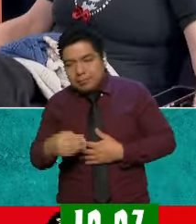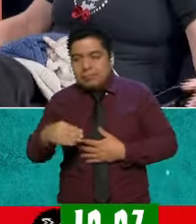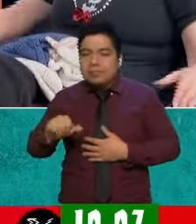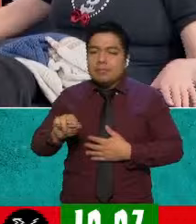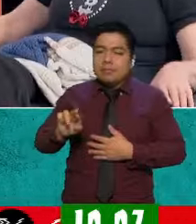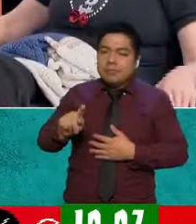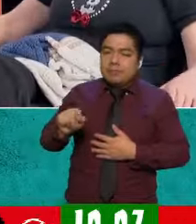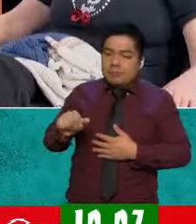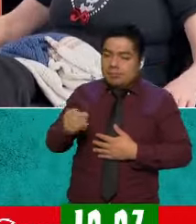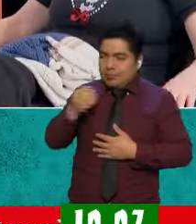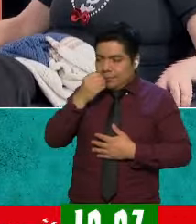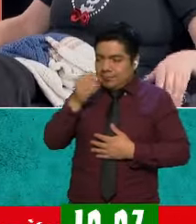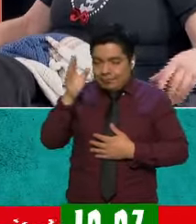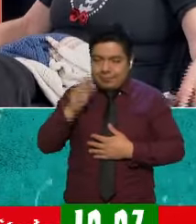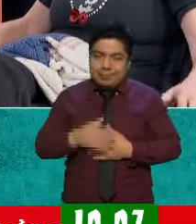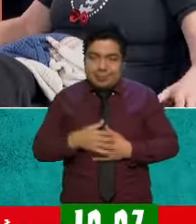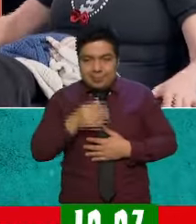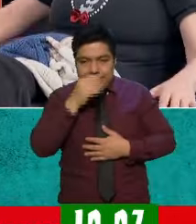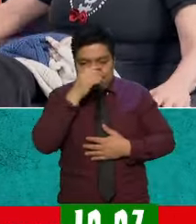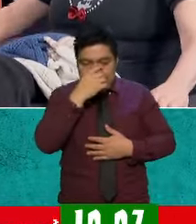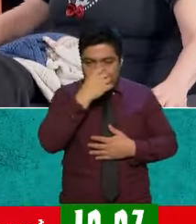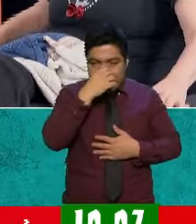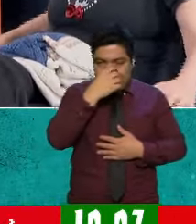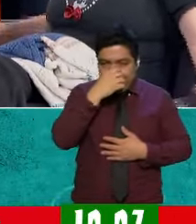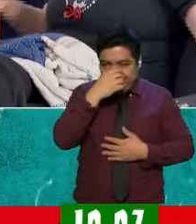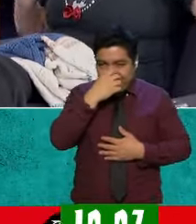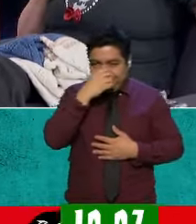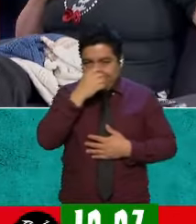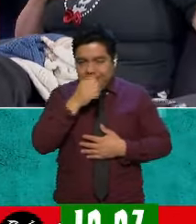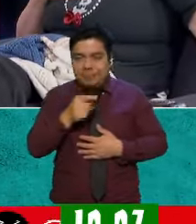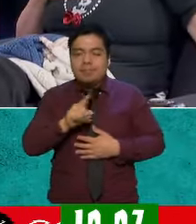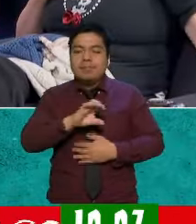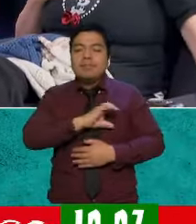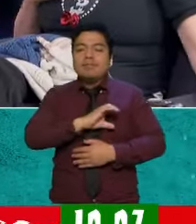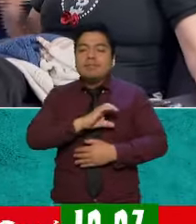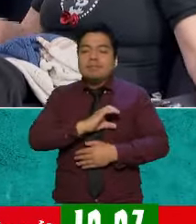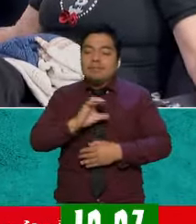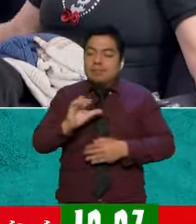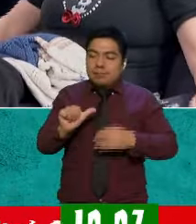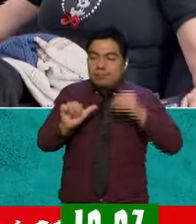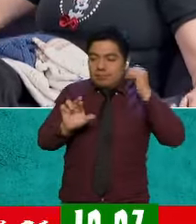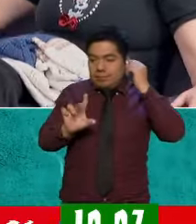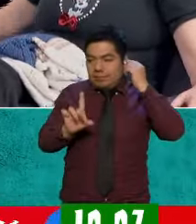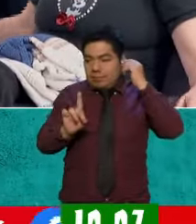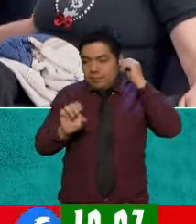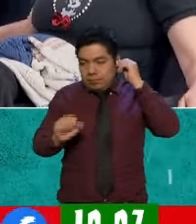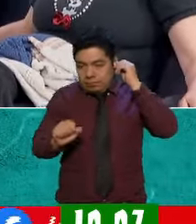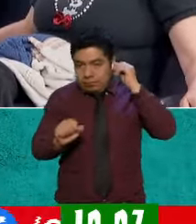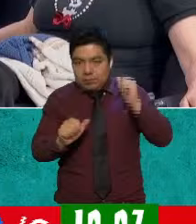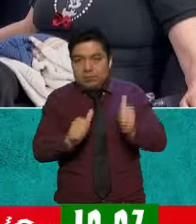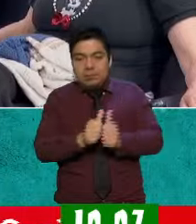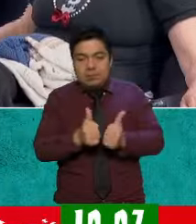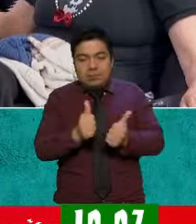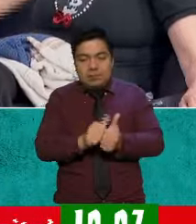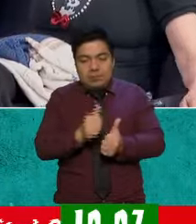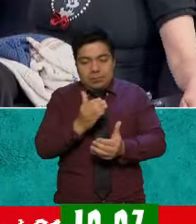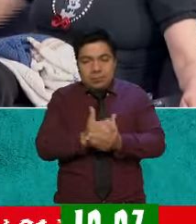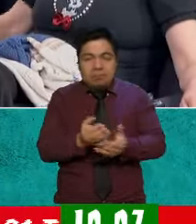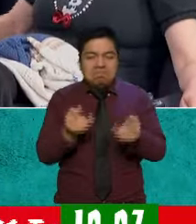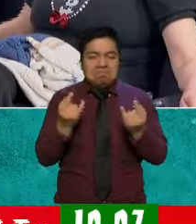beso a Margarita. Carlos, oiga, de Merito, Puebla. Amo a Carlos Arellano, panadero rockero. Sí,